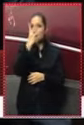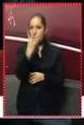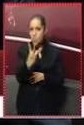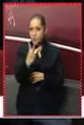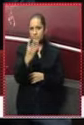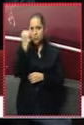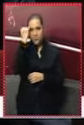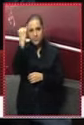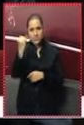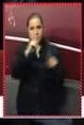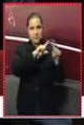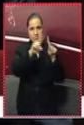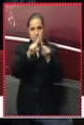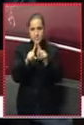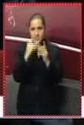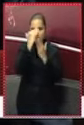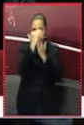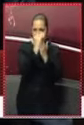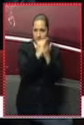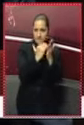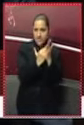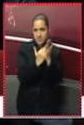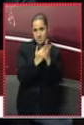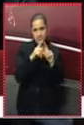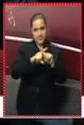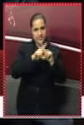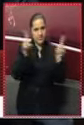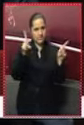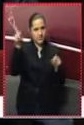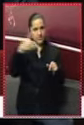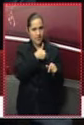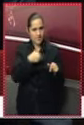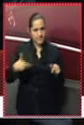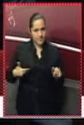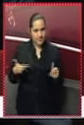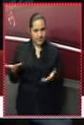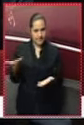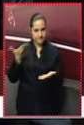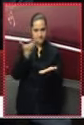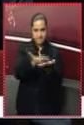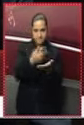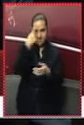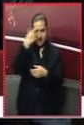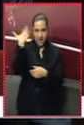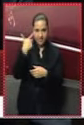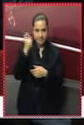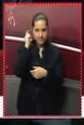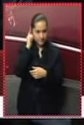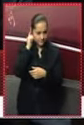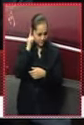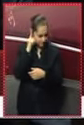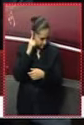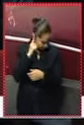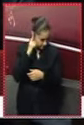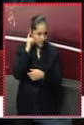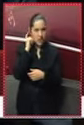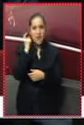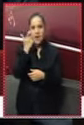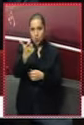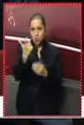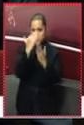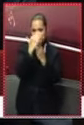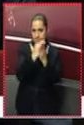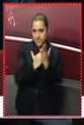medidas adicionales a las que envió el Ejecutivo en su paquete económico.